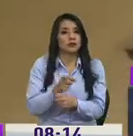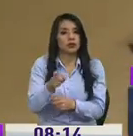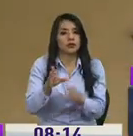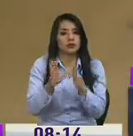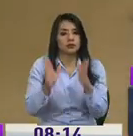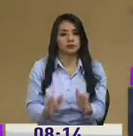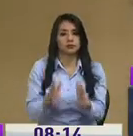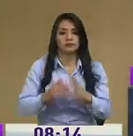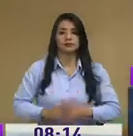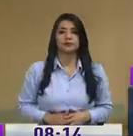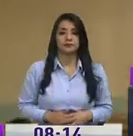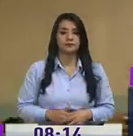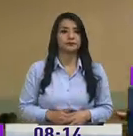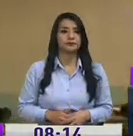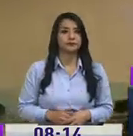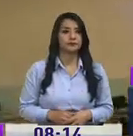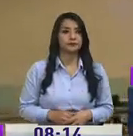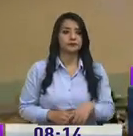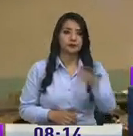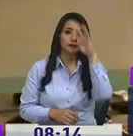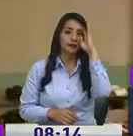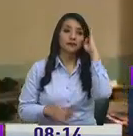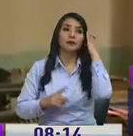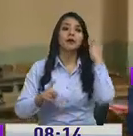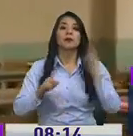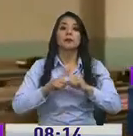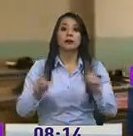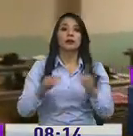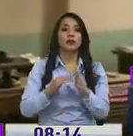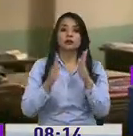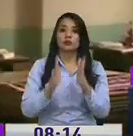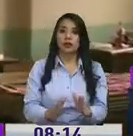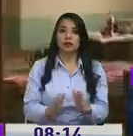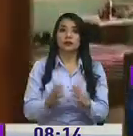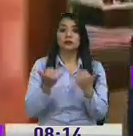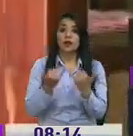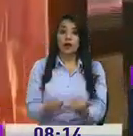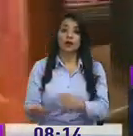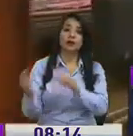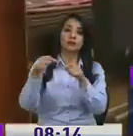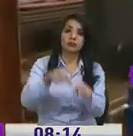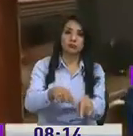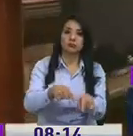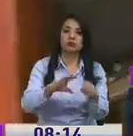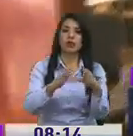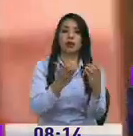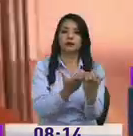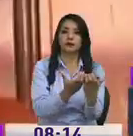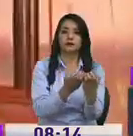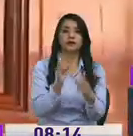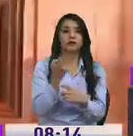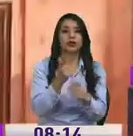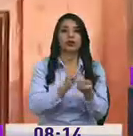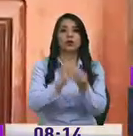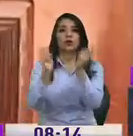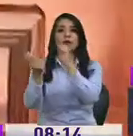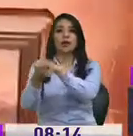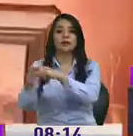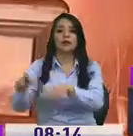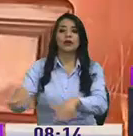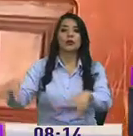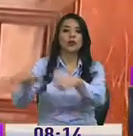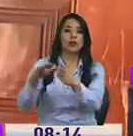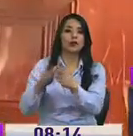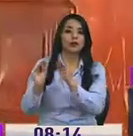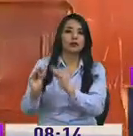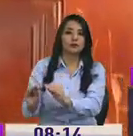estudiantes, ¿no? Claro, sin embargo, los estudiantes acudieron normalmente el día de hoy a clases y únicamente lo que hicieron es modificar los sitios donde están